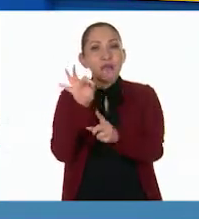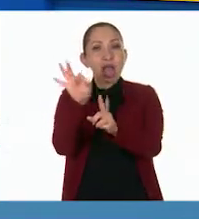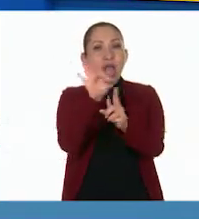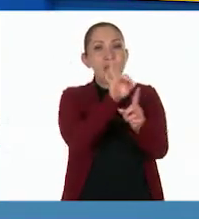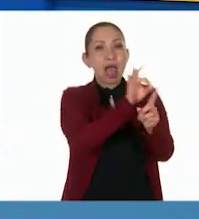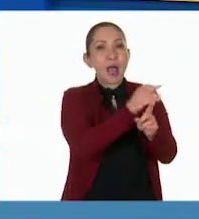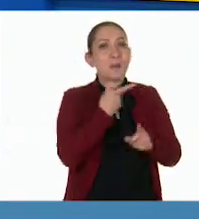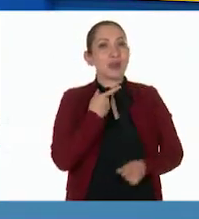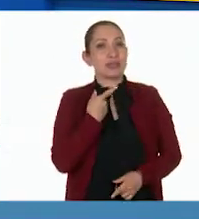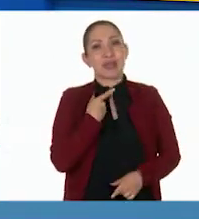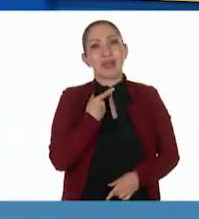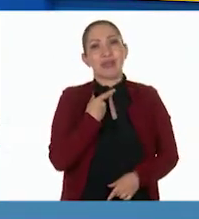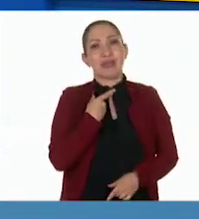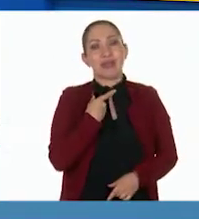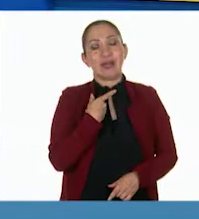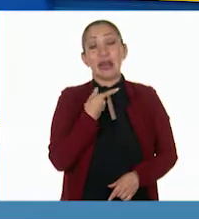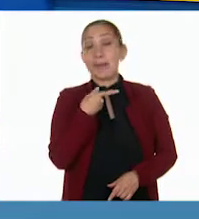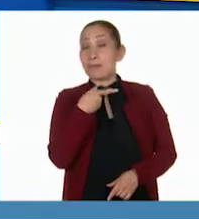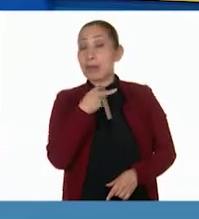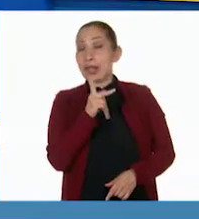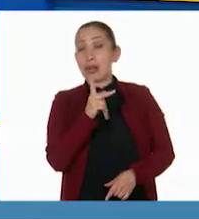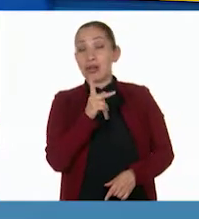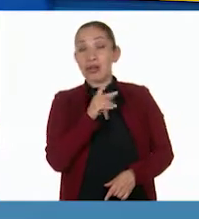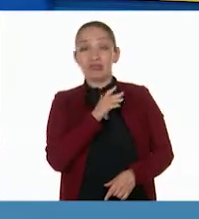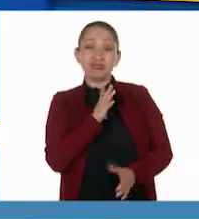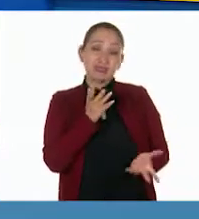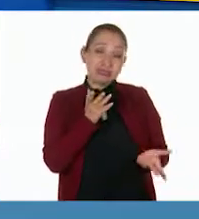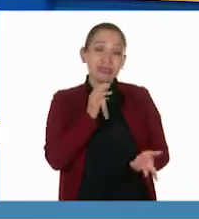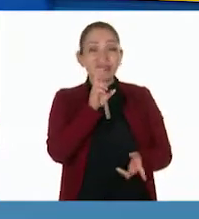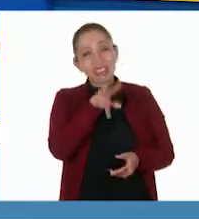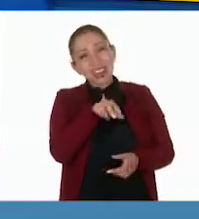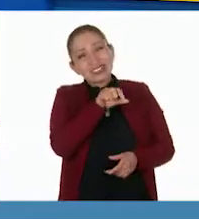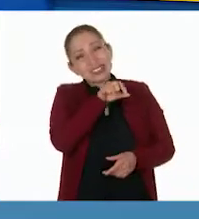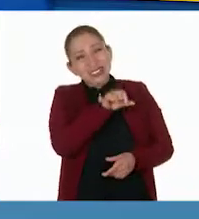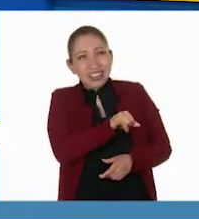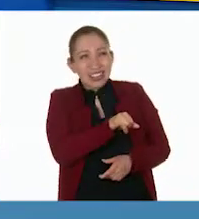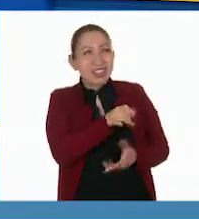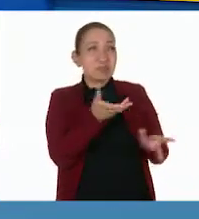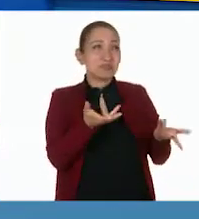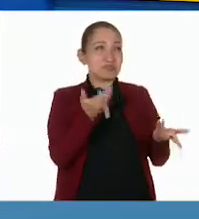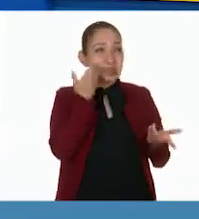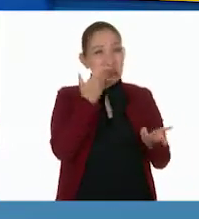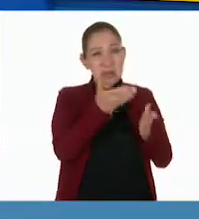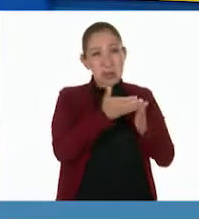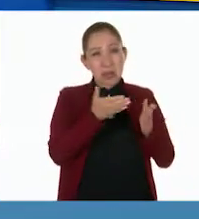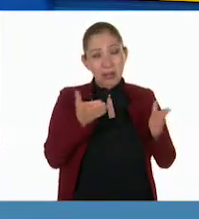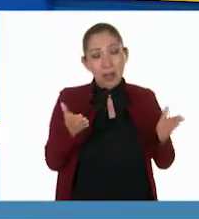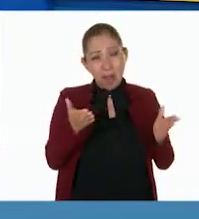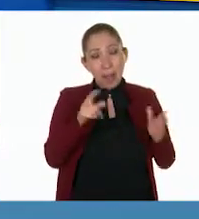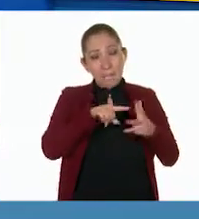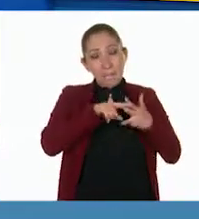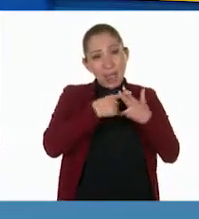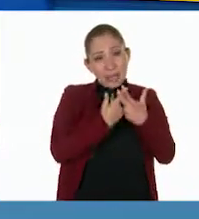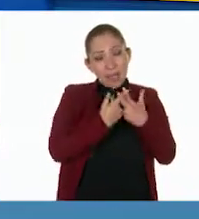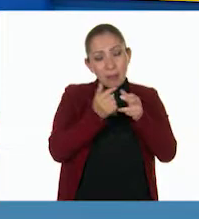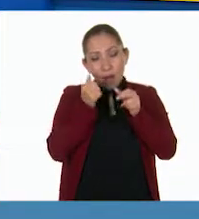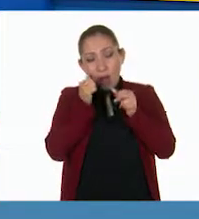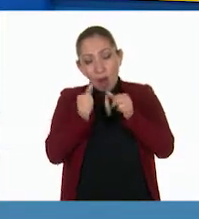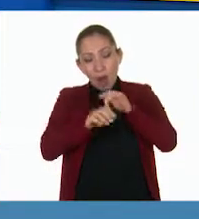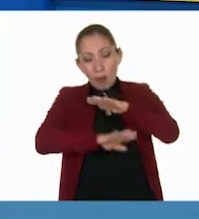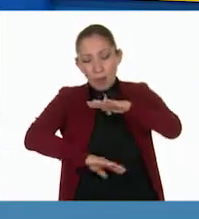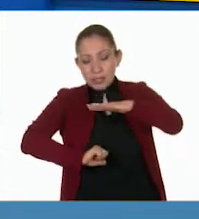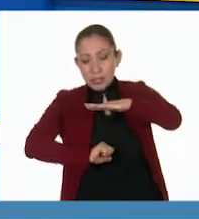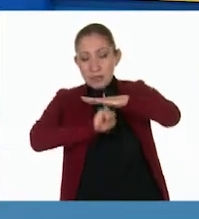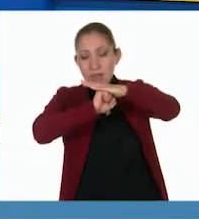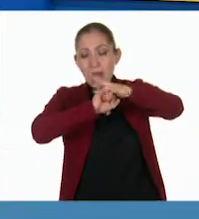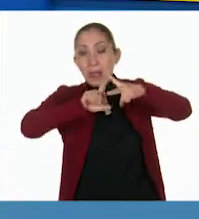país. Sin embargo, tampoco podemos negar que de alguna manera en esta época sí se empezaron a fijar las bases para